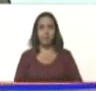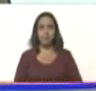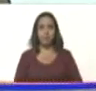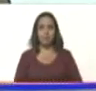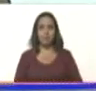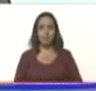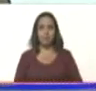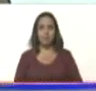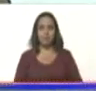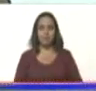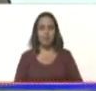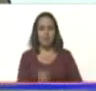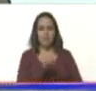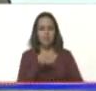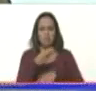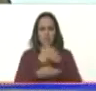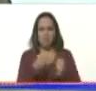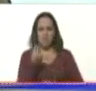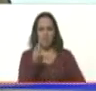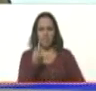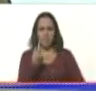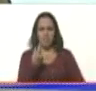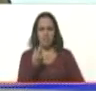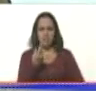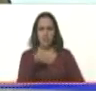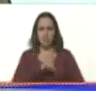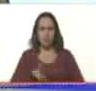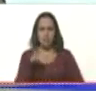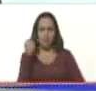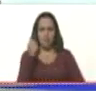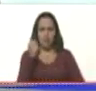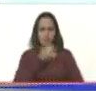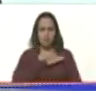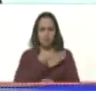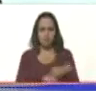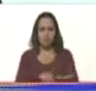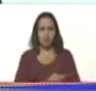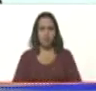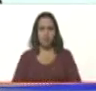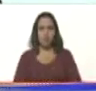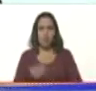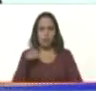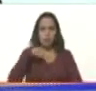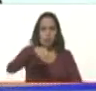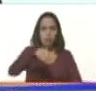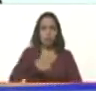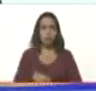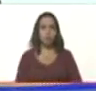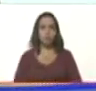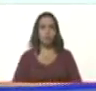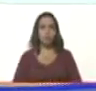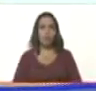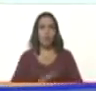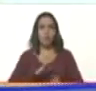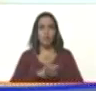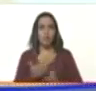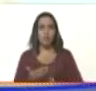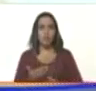Y no me hizo falta utilizar la mano dura. ¡Pum! Porque resulta que